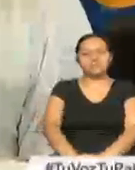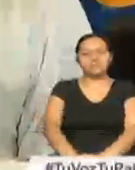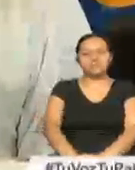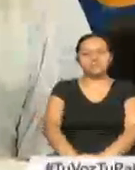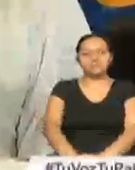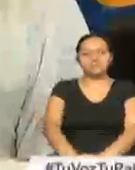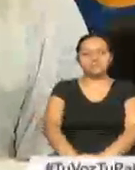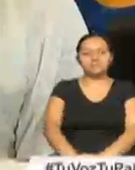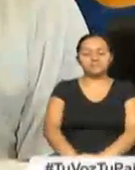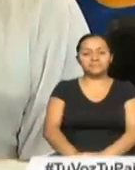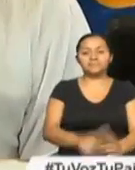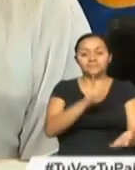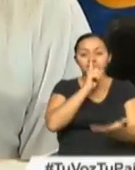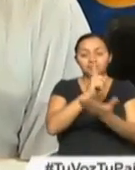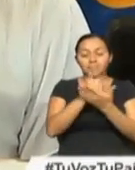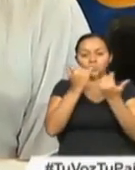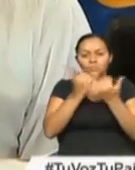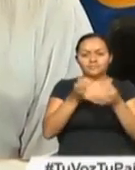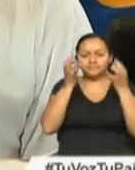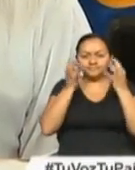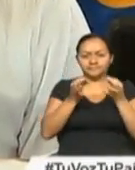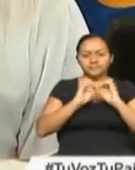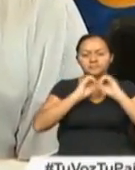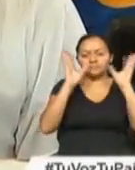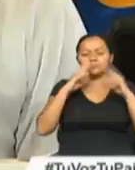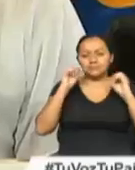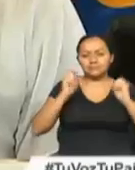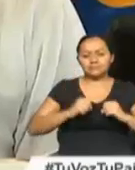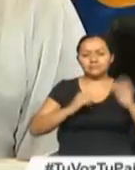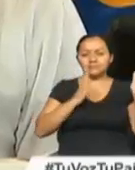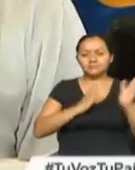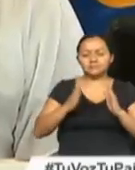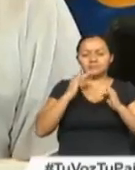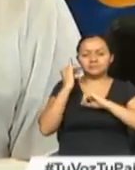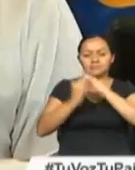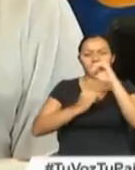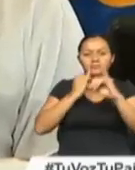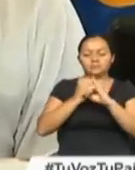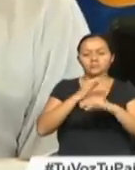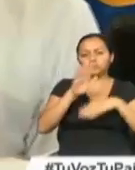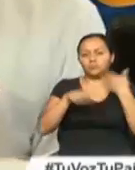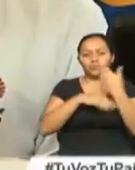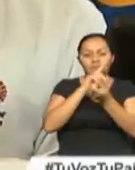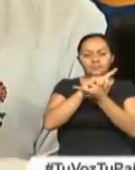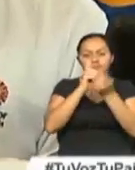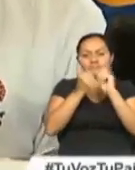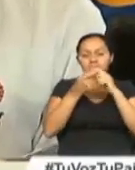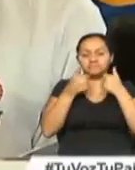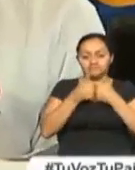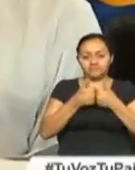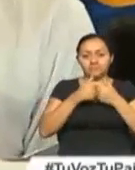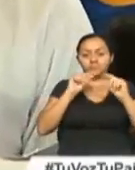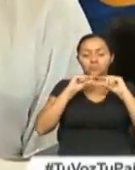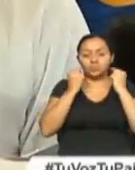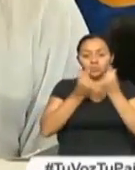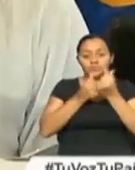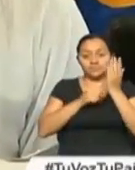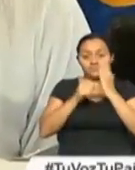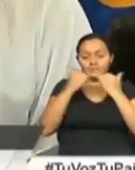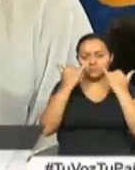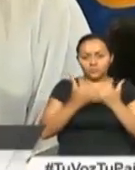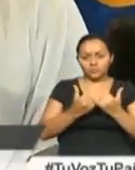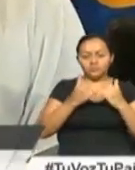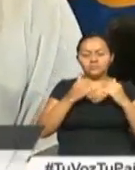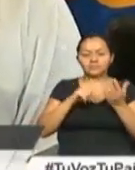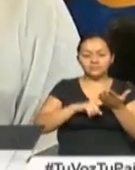Sin duda ha sido un verdadero acierto de nuestra política exterior esta clase de encuentros. Con estos gabinetes hemos inaugurado una